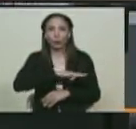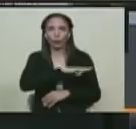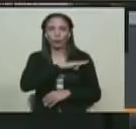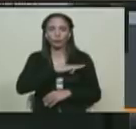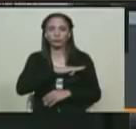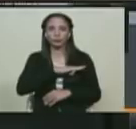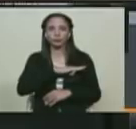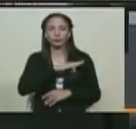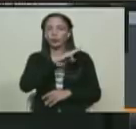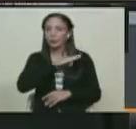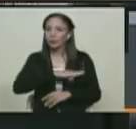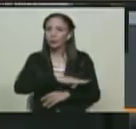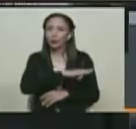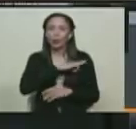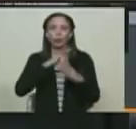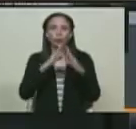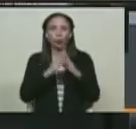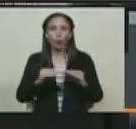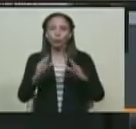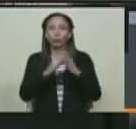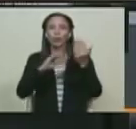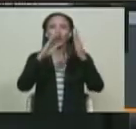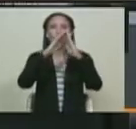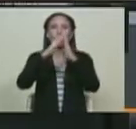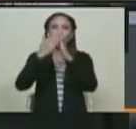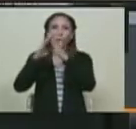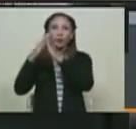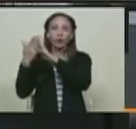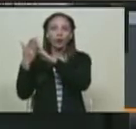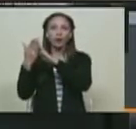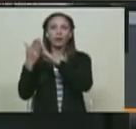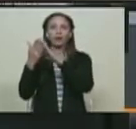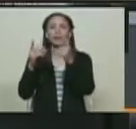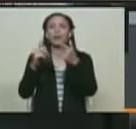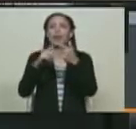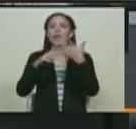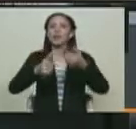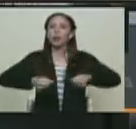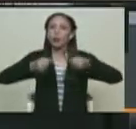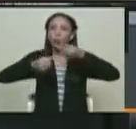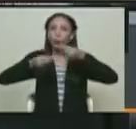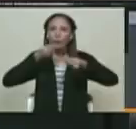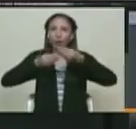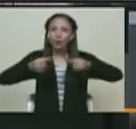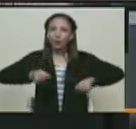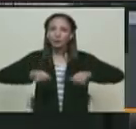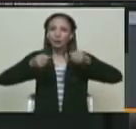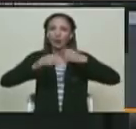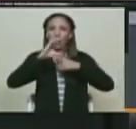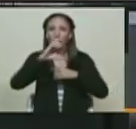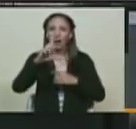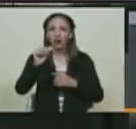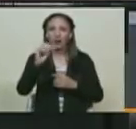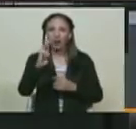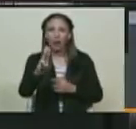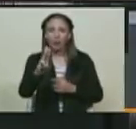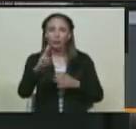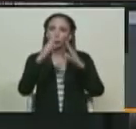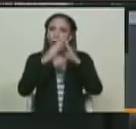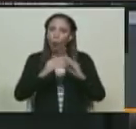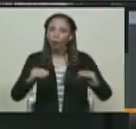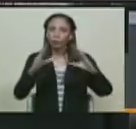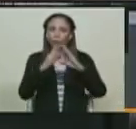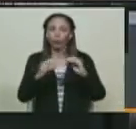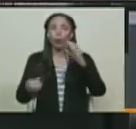grandes misiones de las comunas, de los CLAT y de todo el poder popular de Venezuela. Hemos fundado